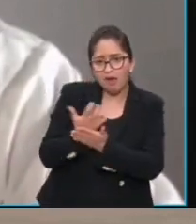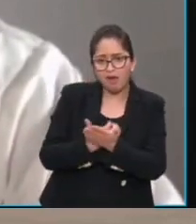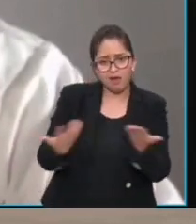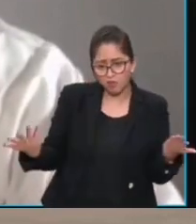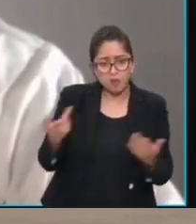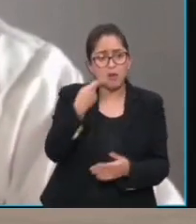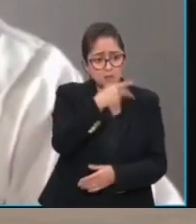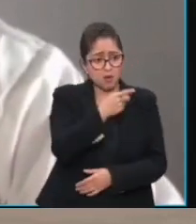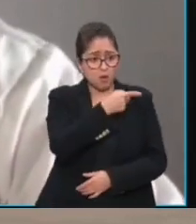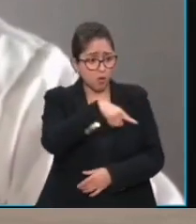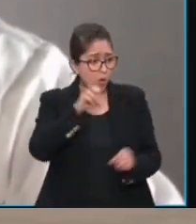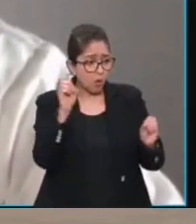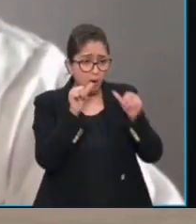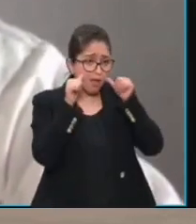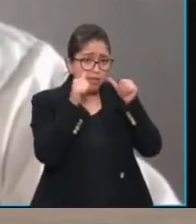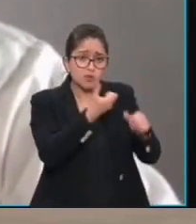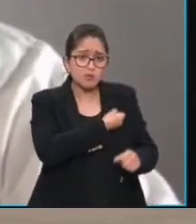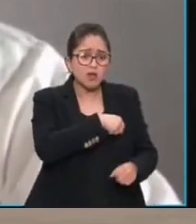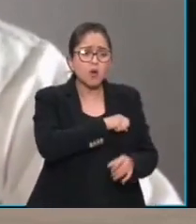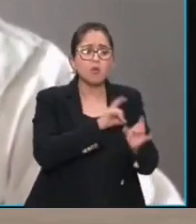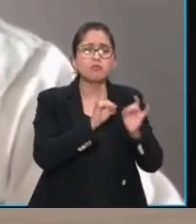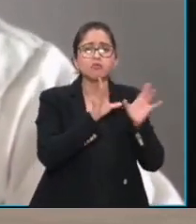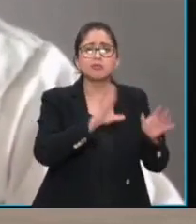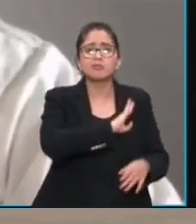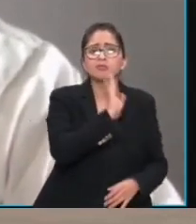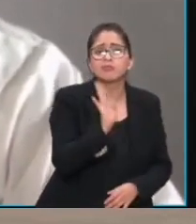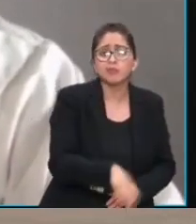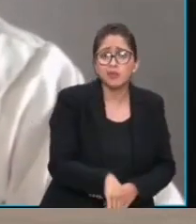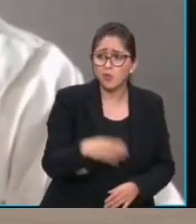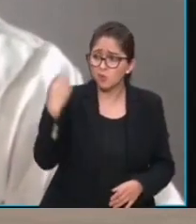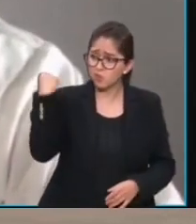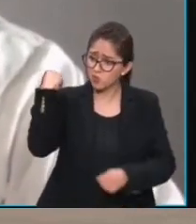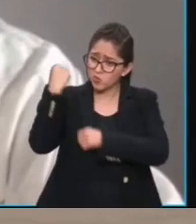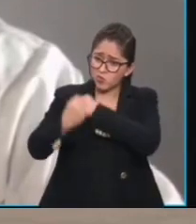sesiones previos fue un verdadero genocidio blanco a través